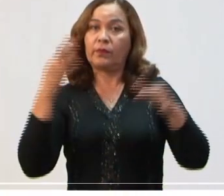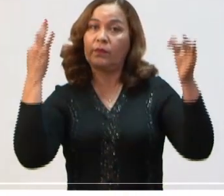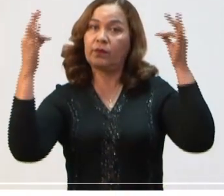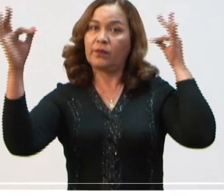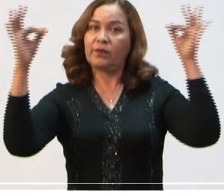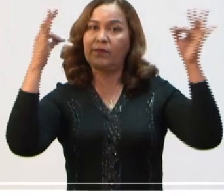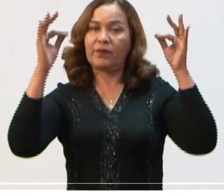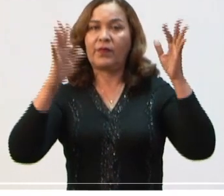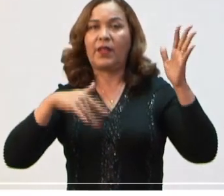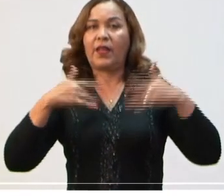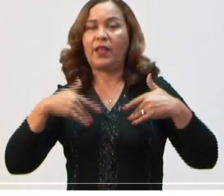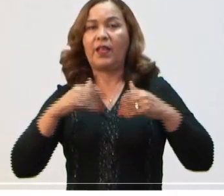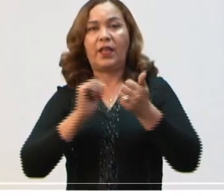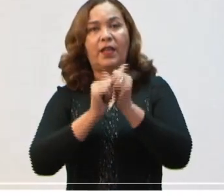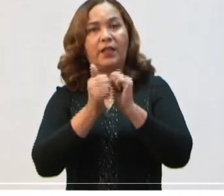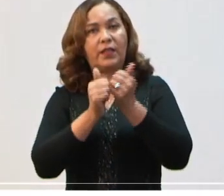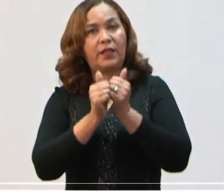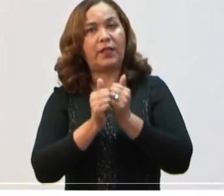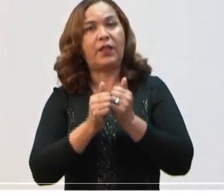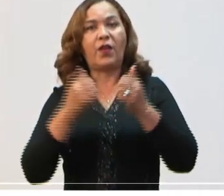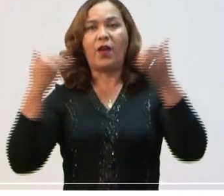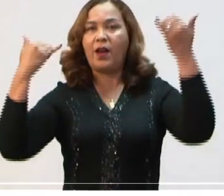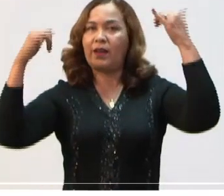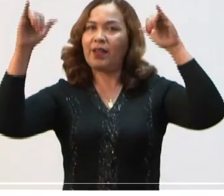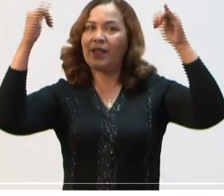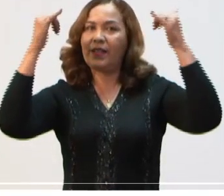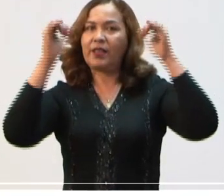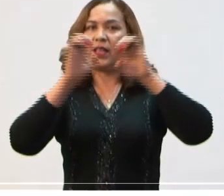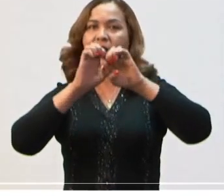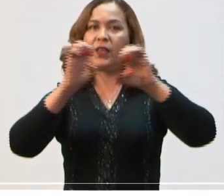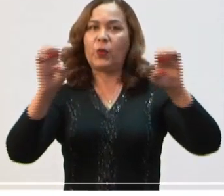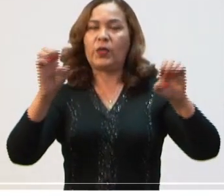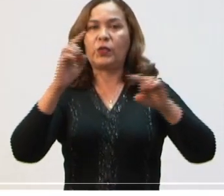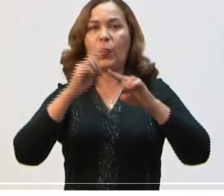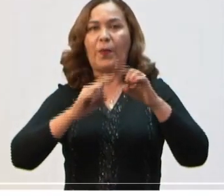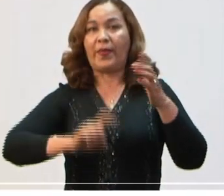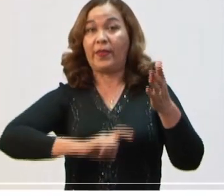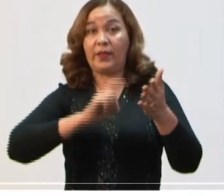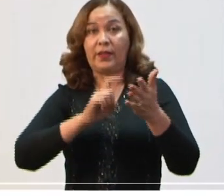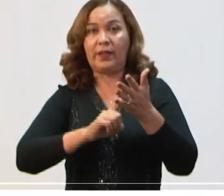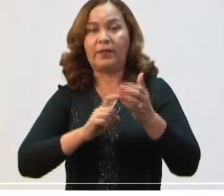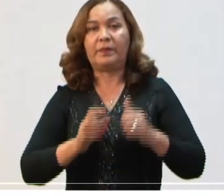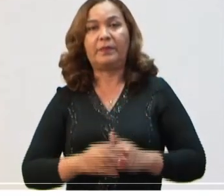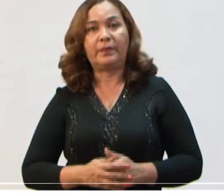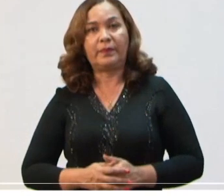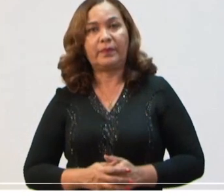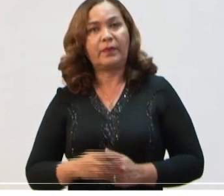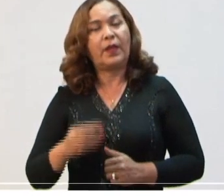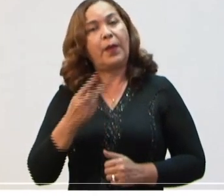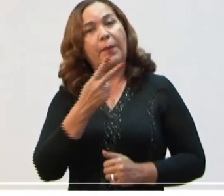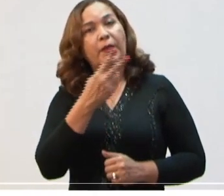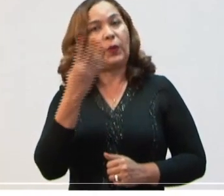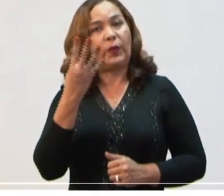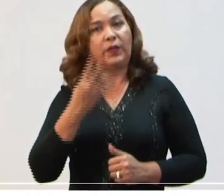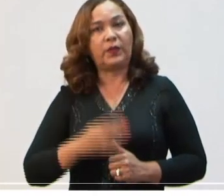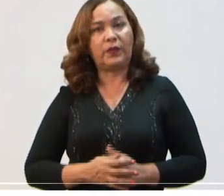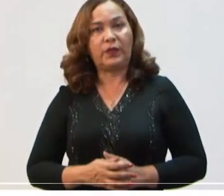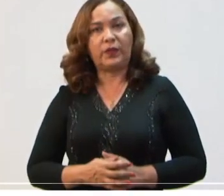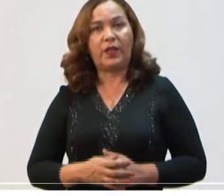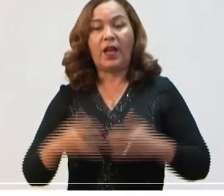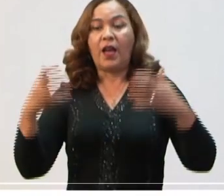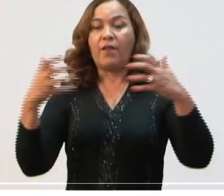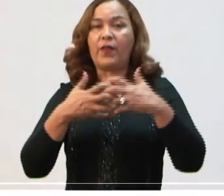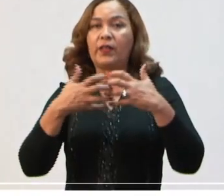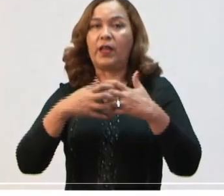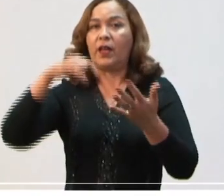festividad de actividades deportivas y recreativas de educación media general día 24